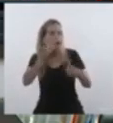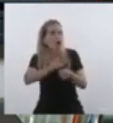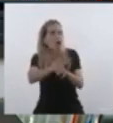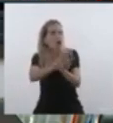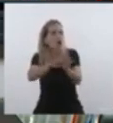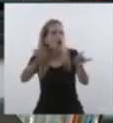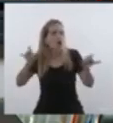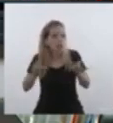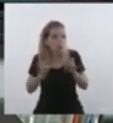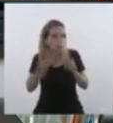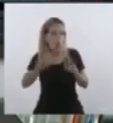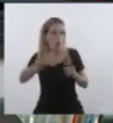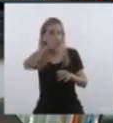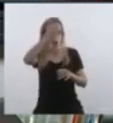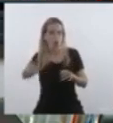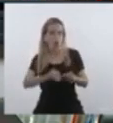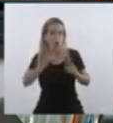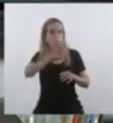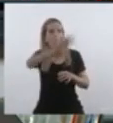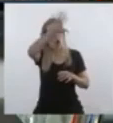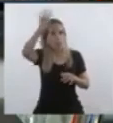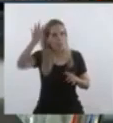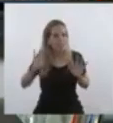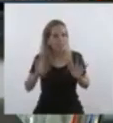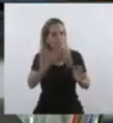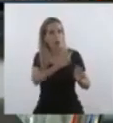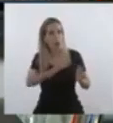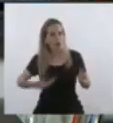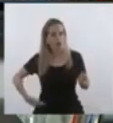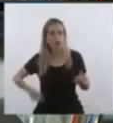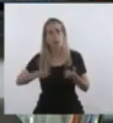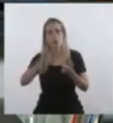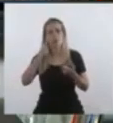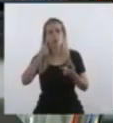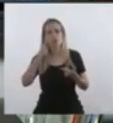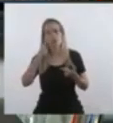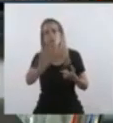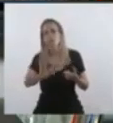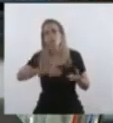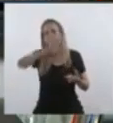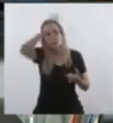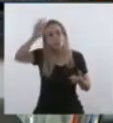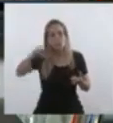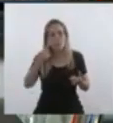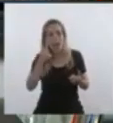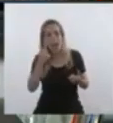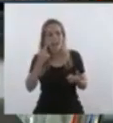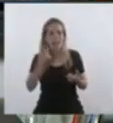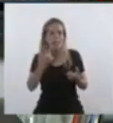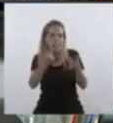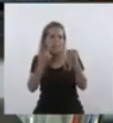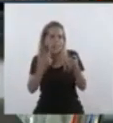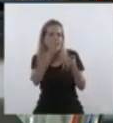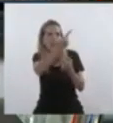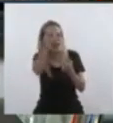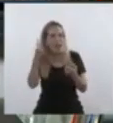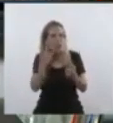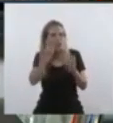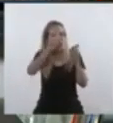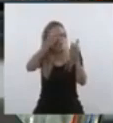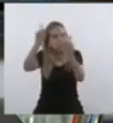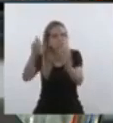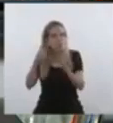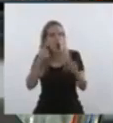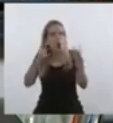Argentina. Los gobiernos provinciales y municipales necesitamos que fiscalicen las decisiones